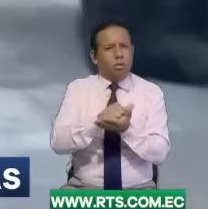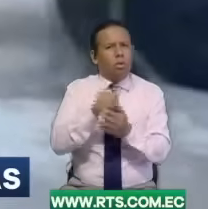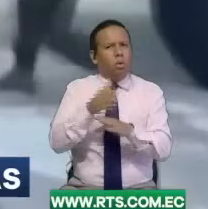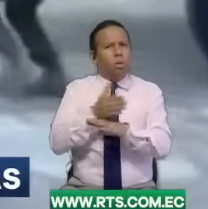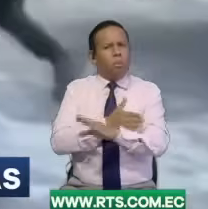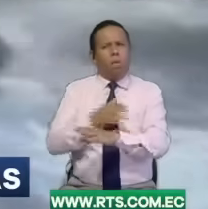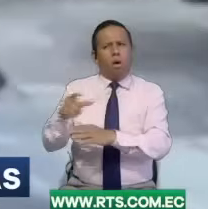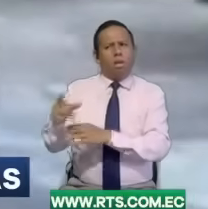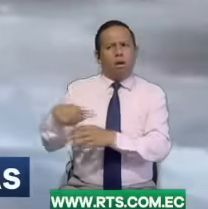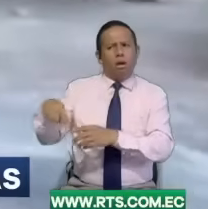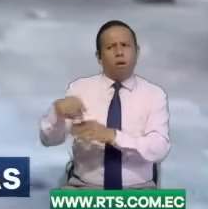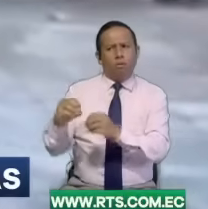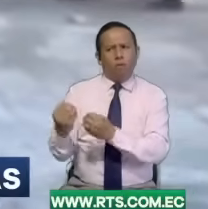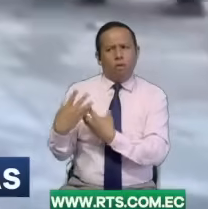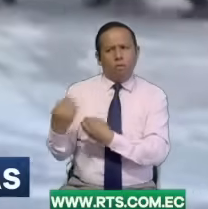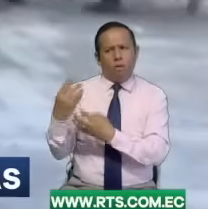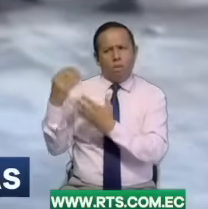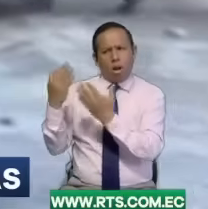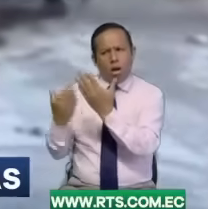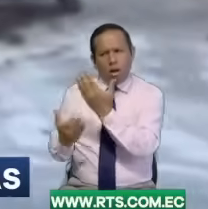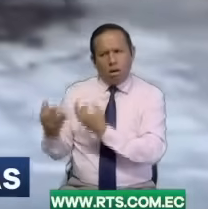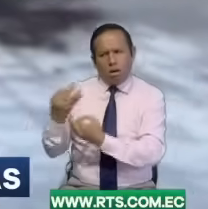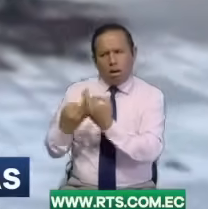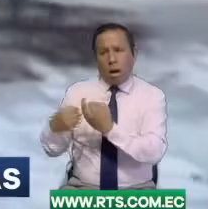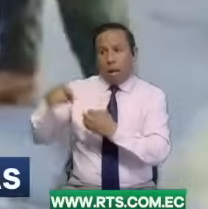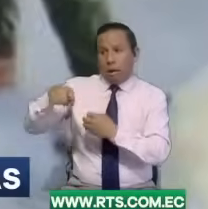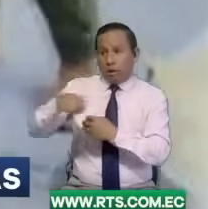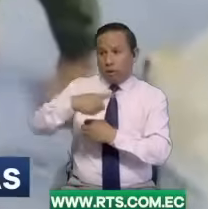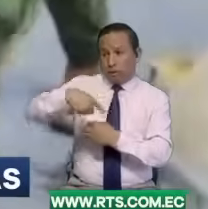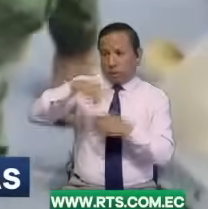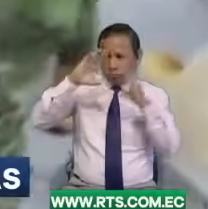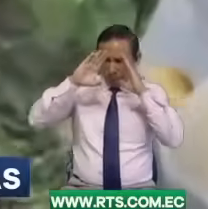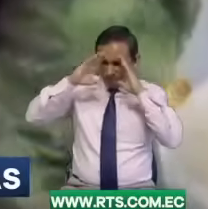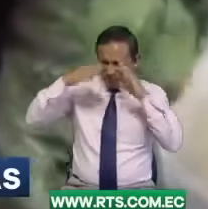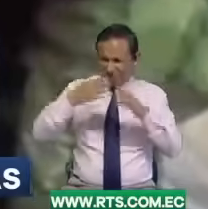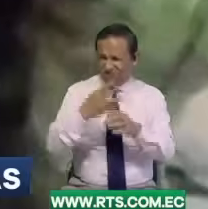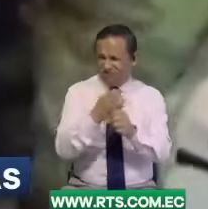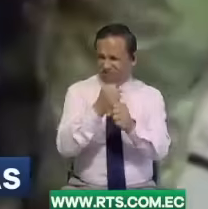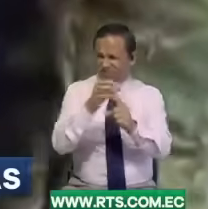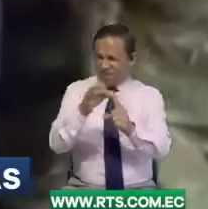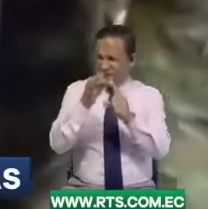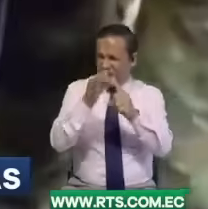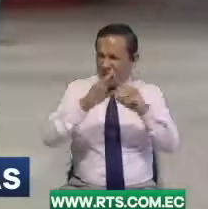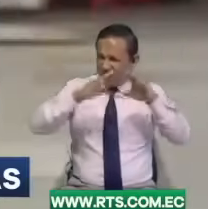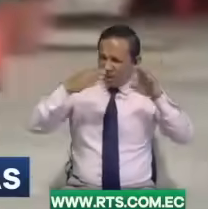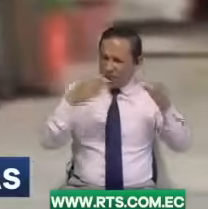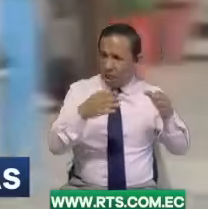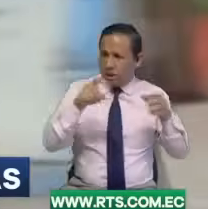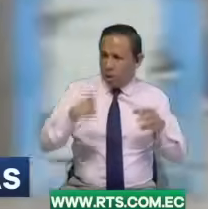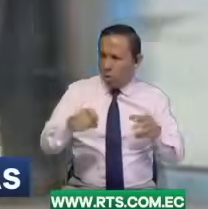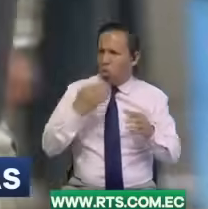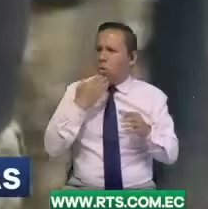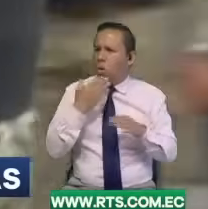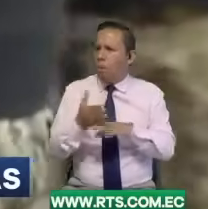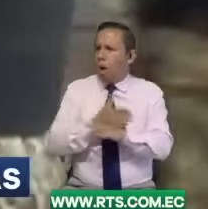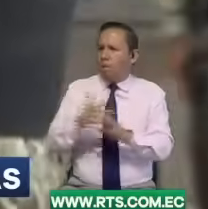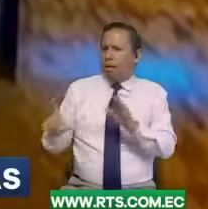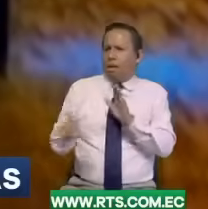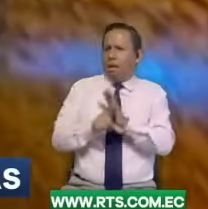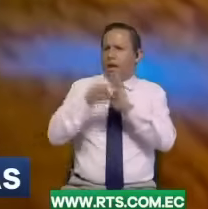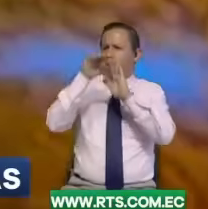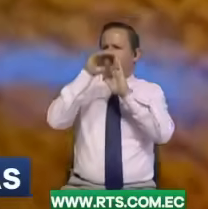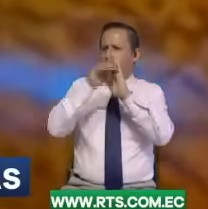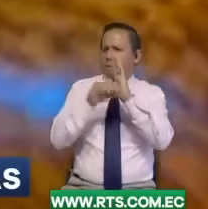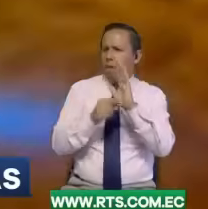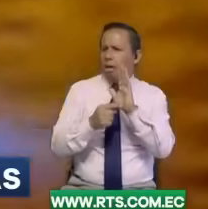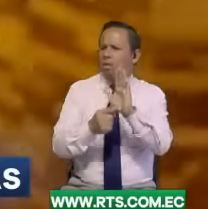orden, en los que se prueba y justifica la necesidad de medidas excepcionales, por cuanto las herramientas jurídicas ordinarias y